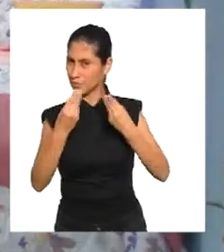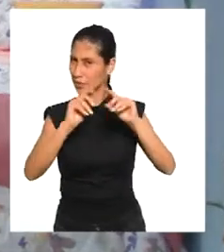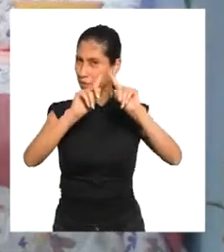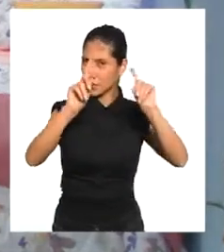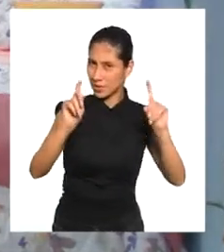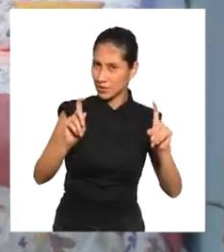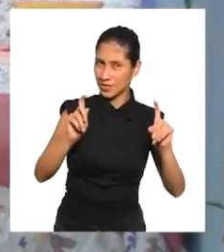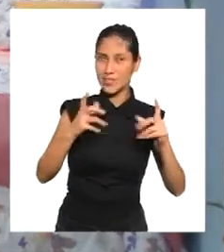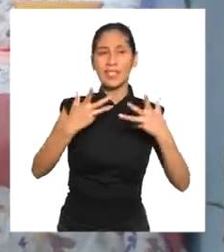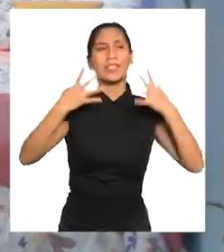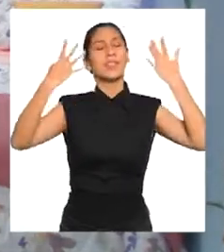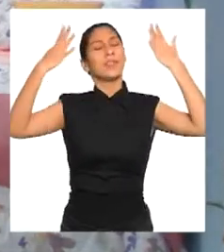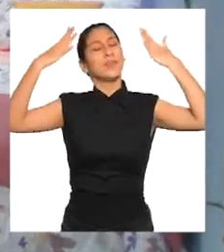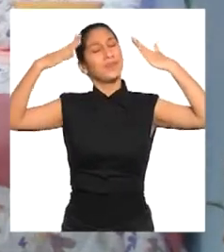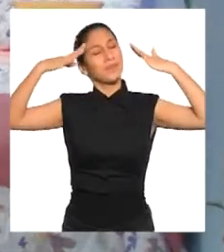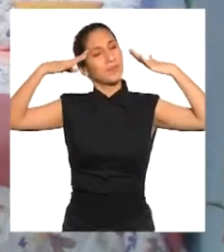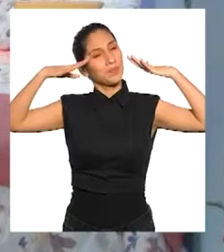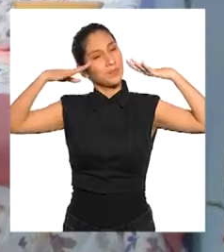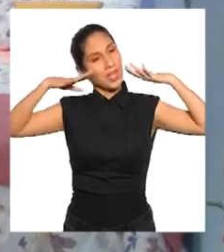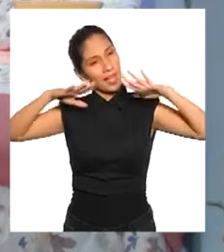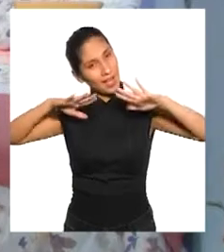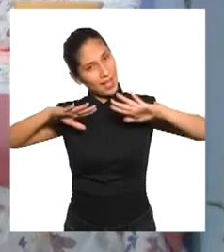preguntas.